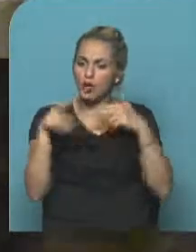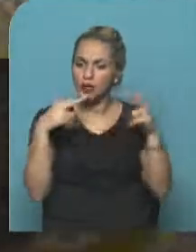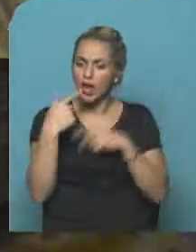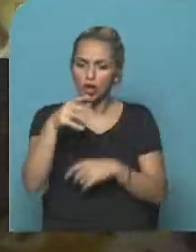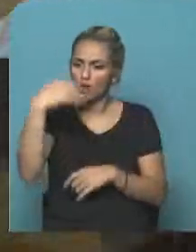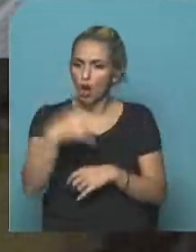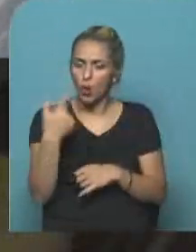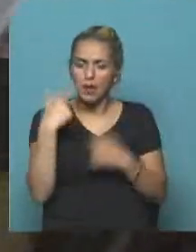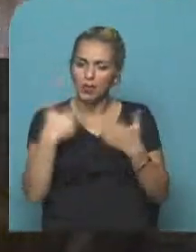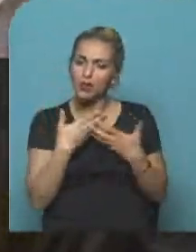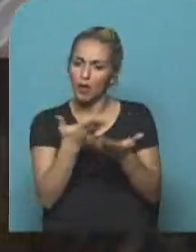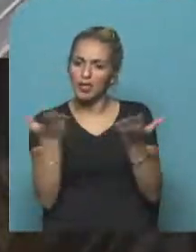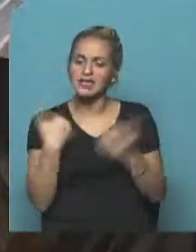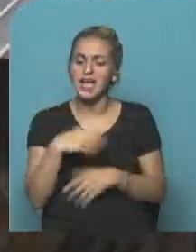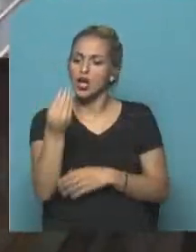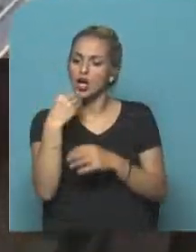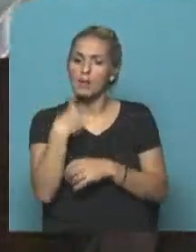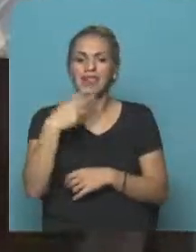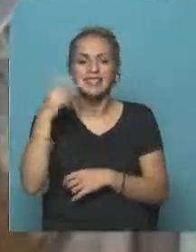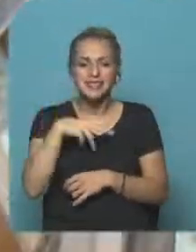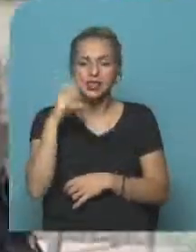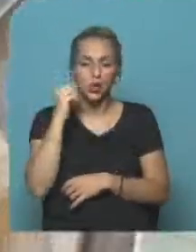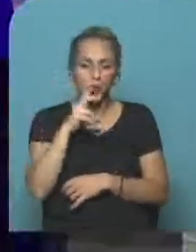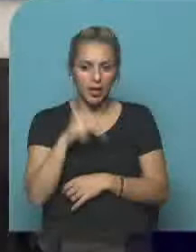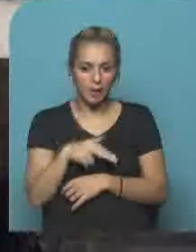de ofrecer esos alimentos.